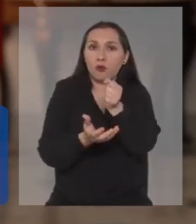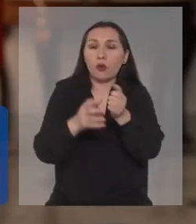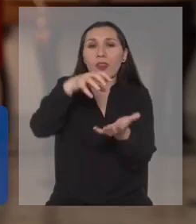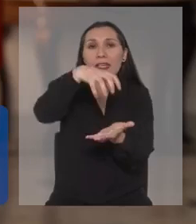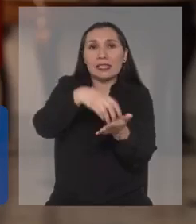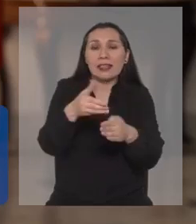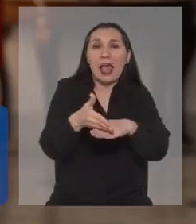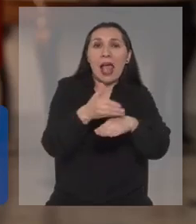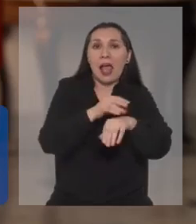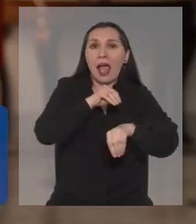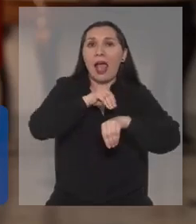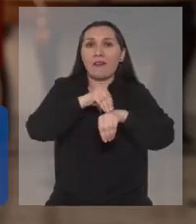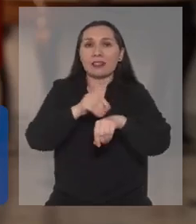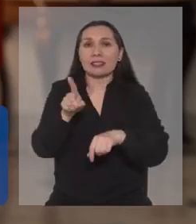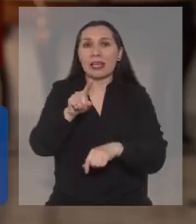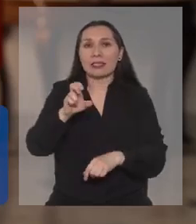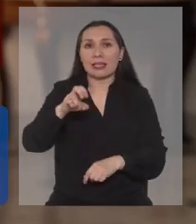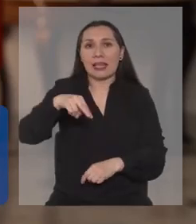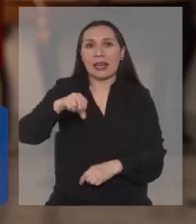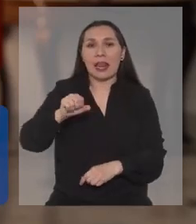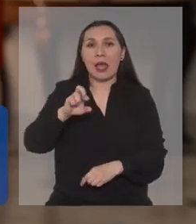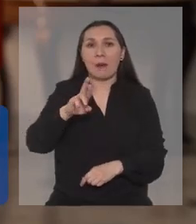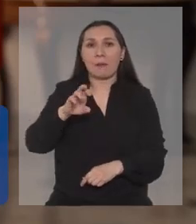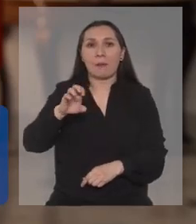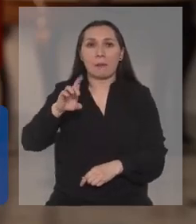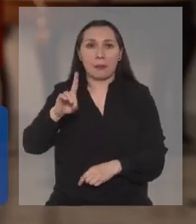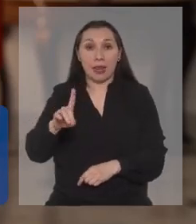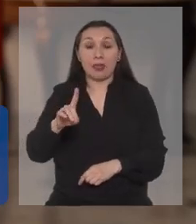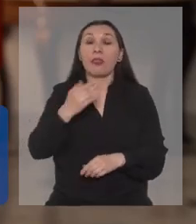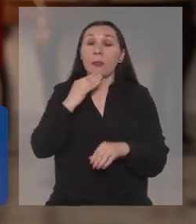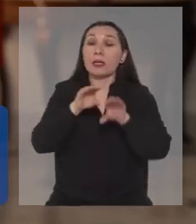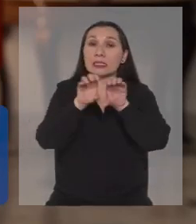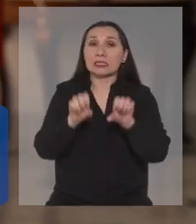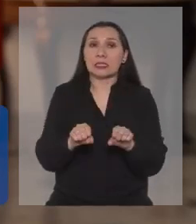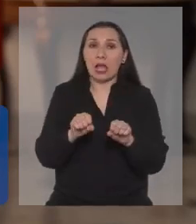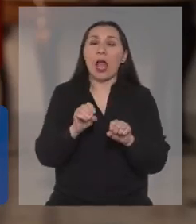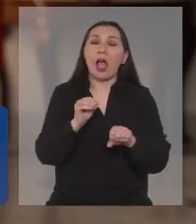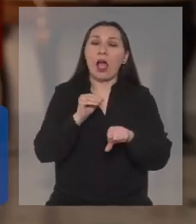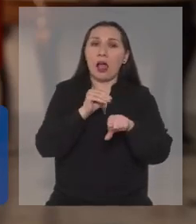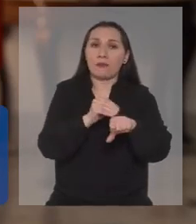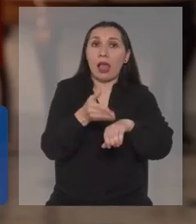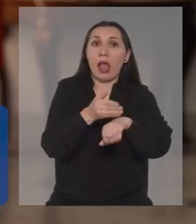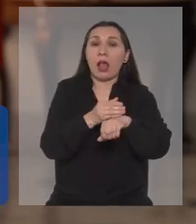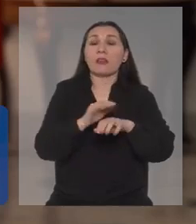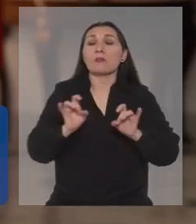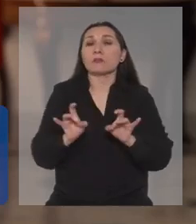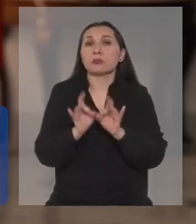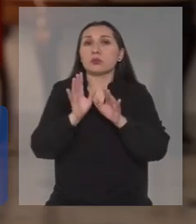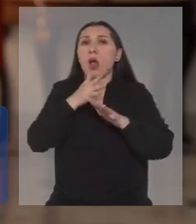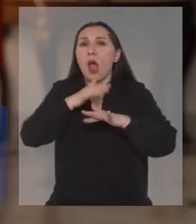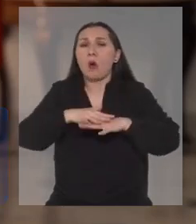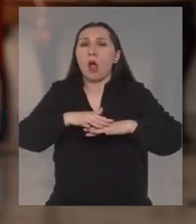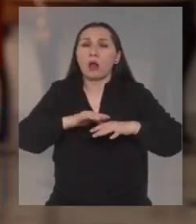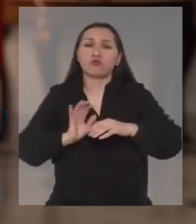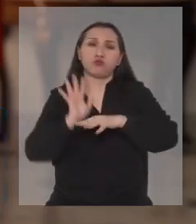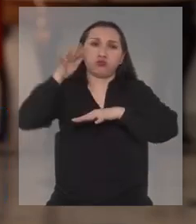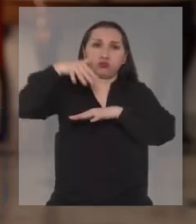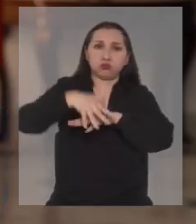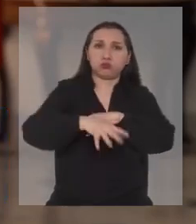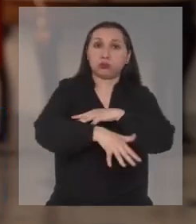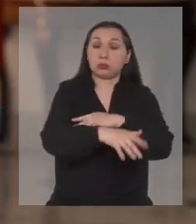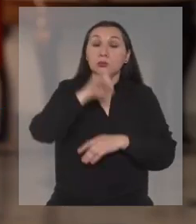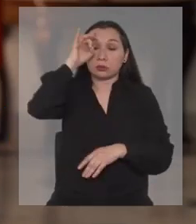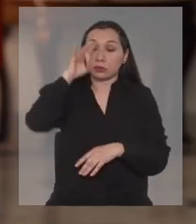fortalecer los centros de alerta temprana del senapred y para licitar un sistema de alerta temprana de tsunamis en